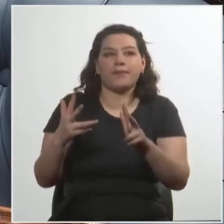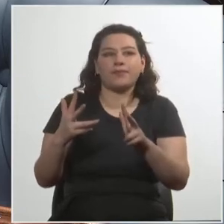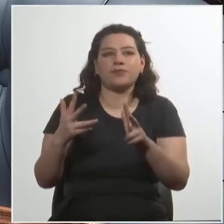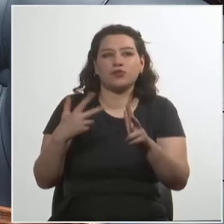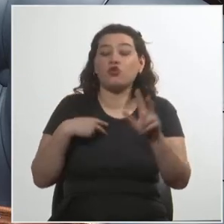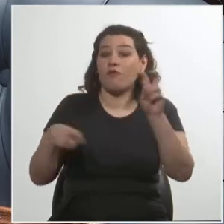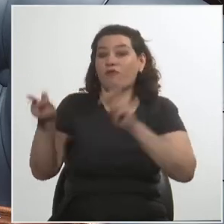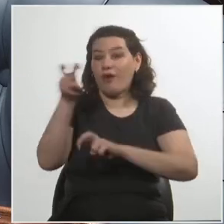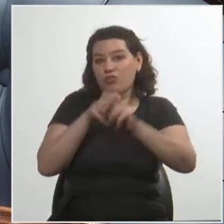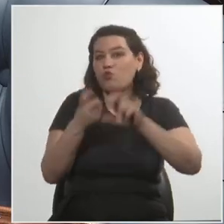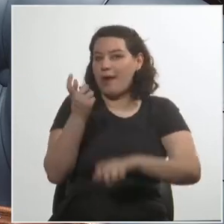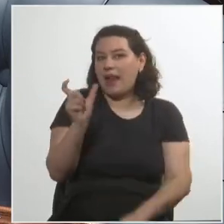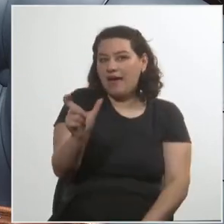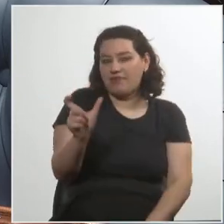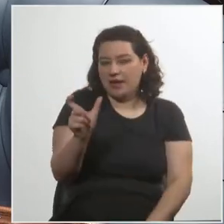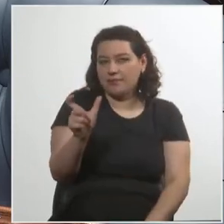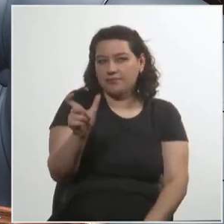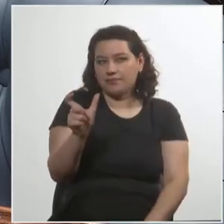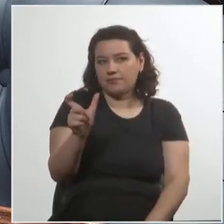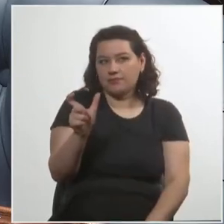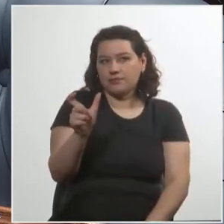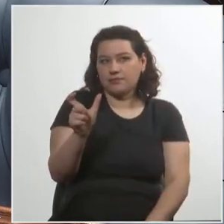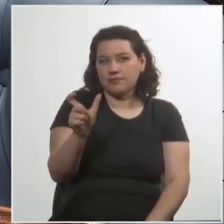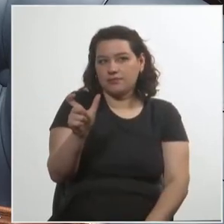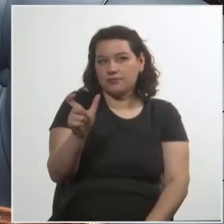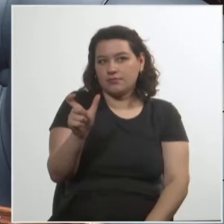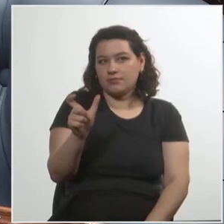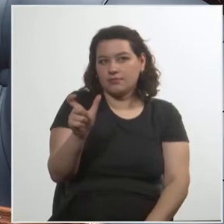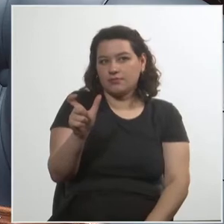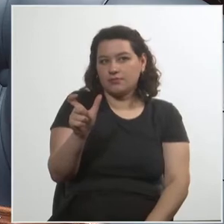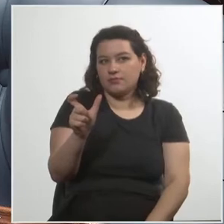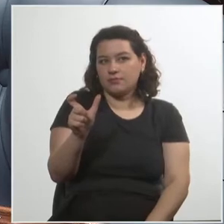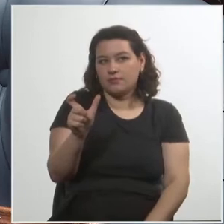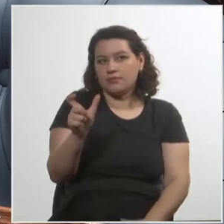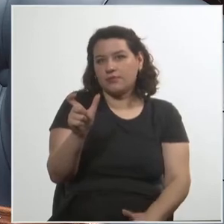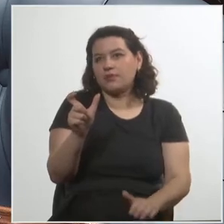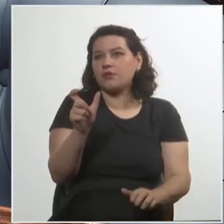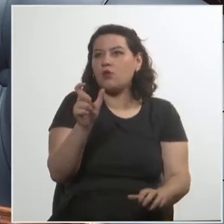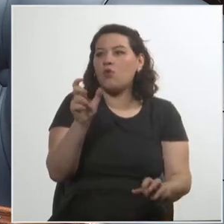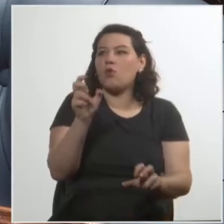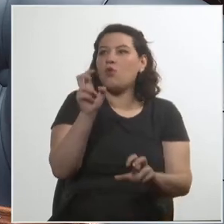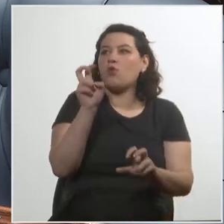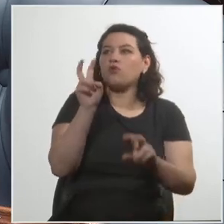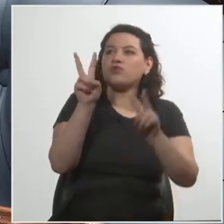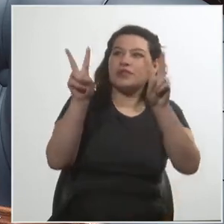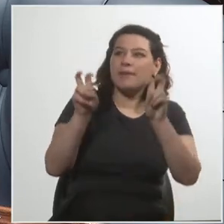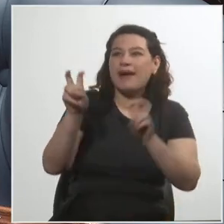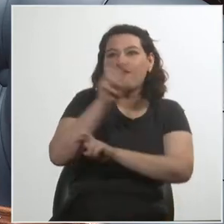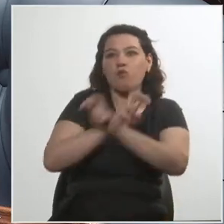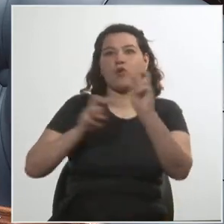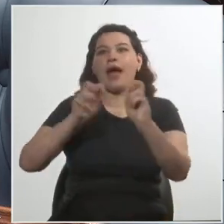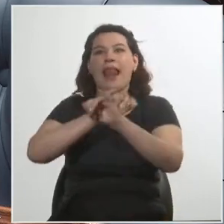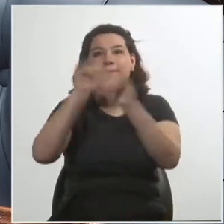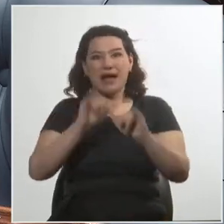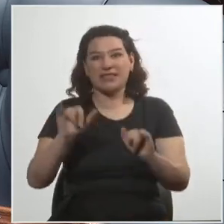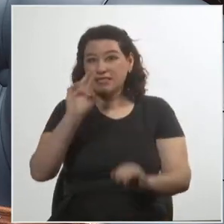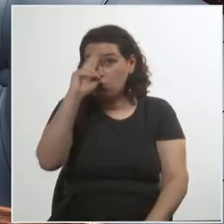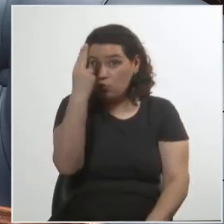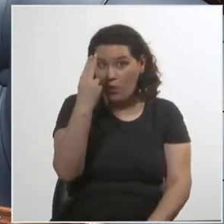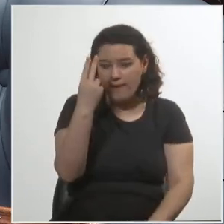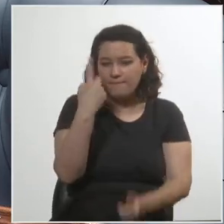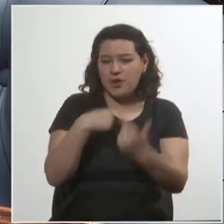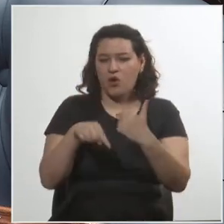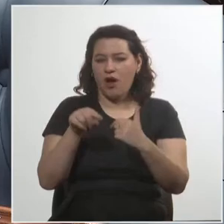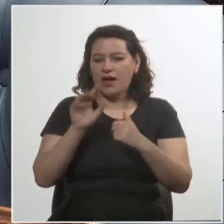Estoy buscando una palabra de paz nacional y no se define así no se